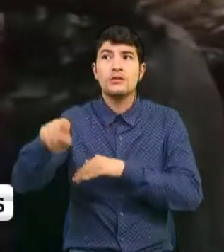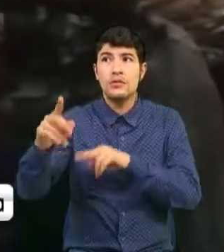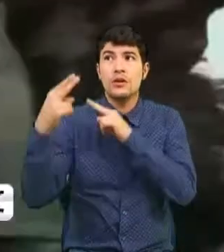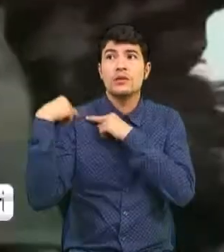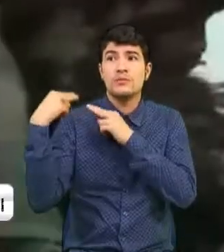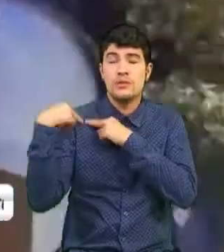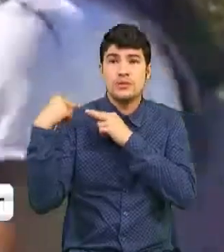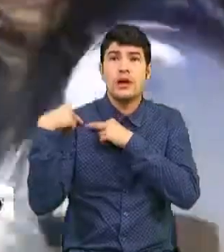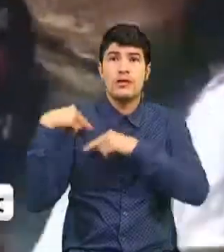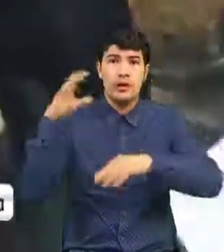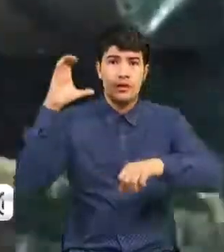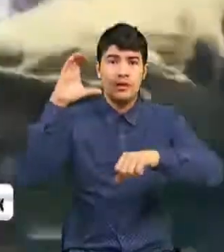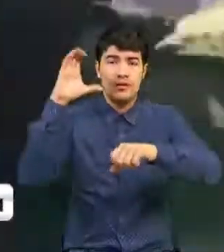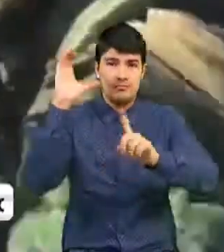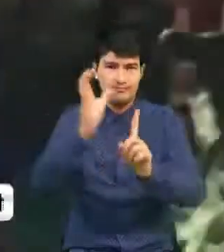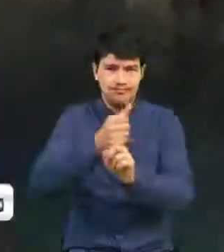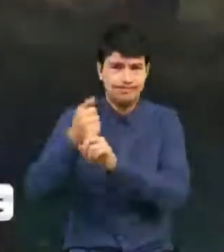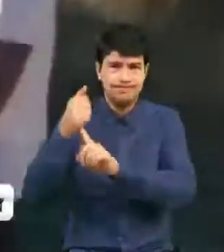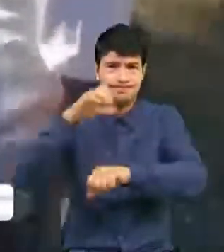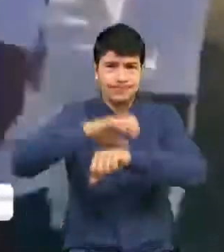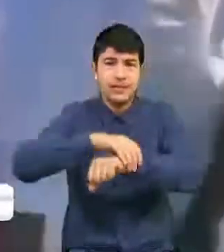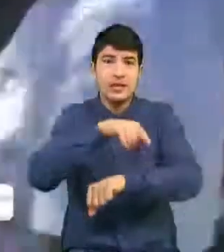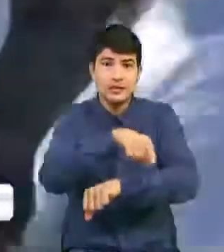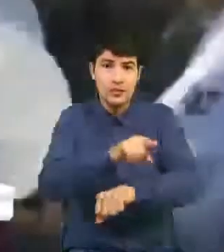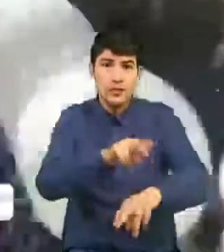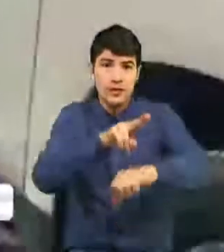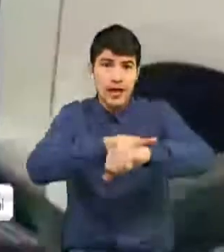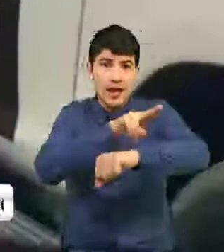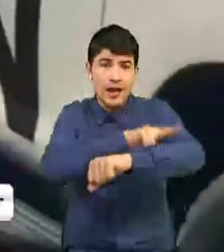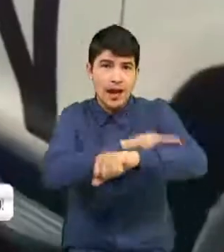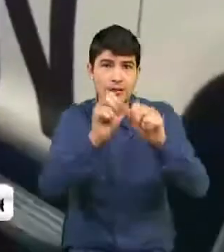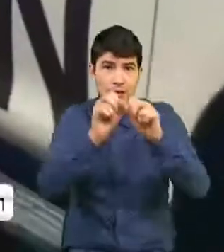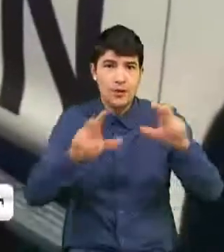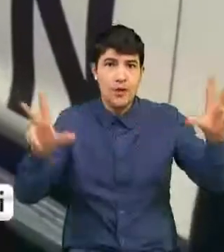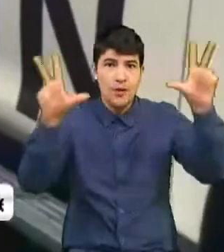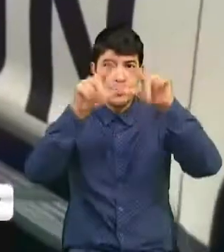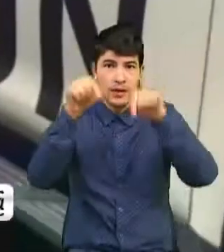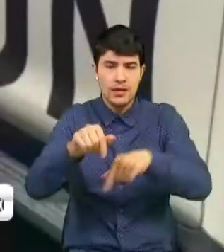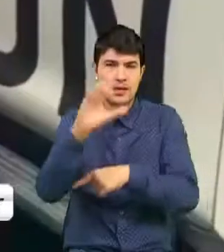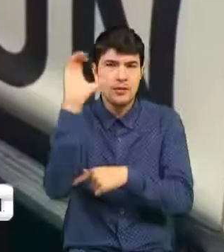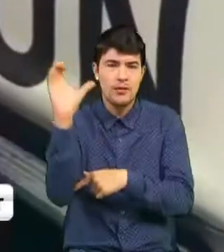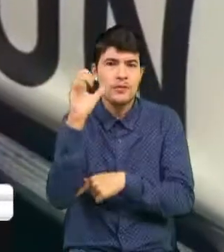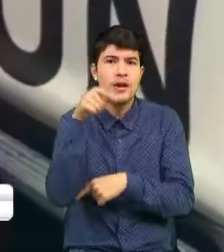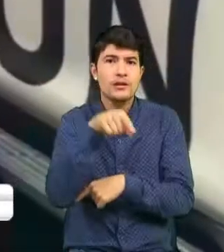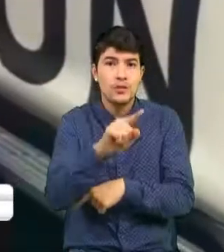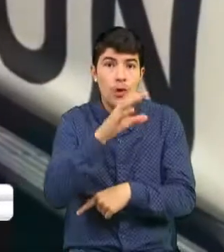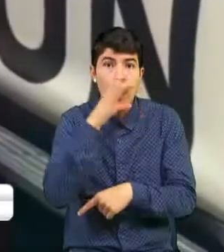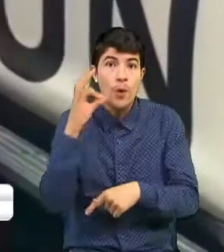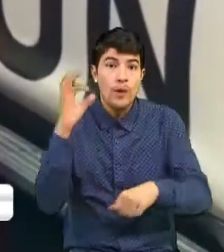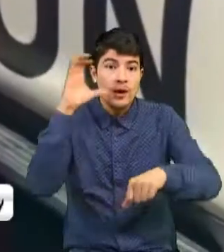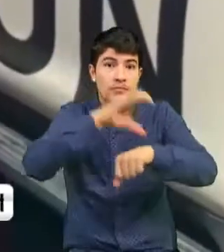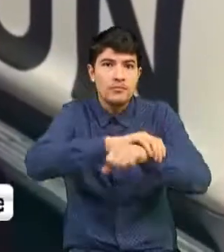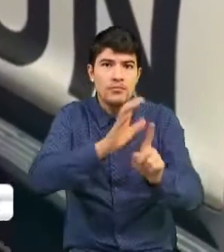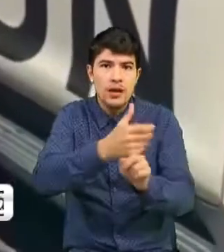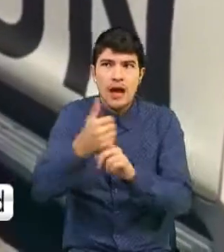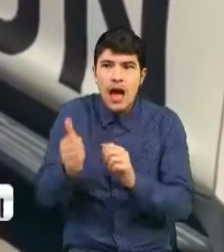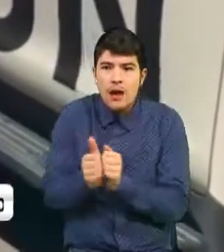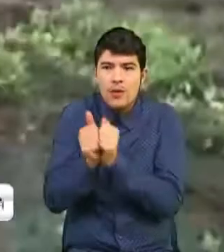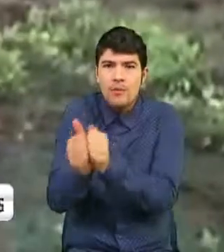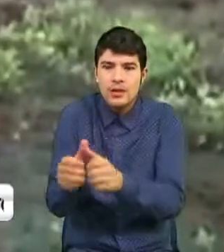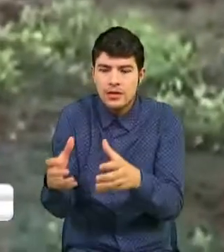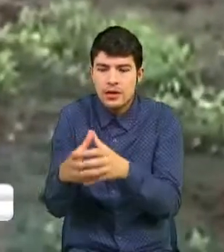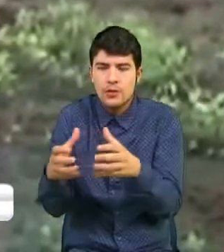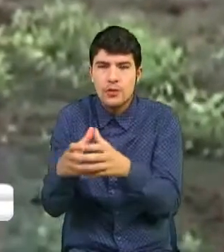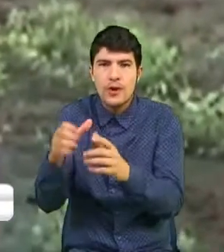del secuestro de un integrante de la misión de las Naciones Unidas en Colombia, quien habría sido plagiado cuando acompañaba a un grupo